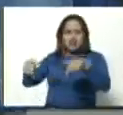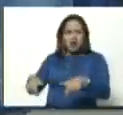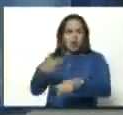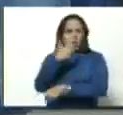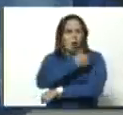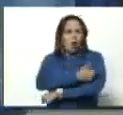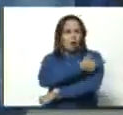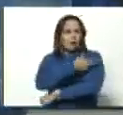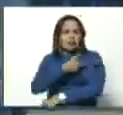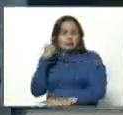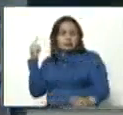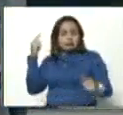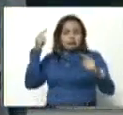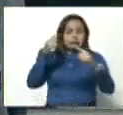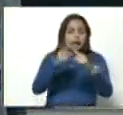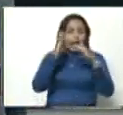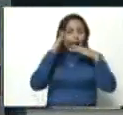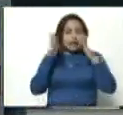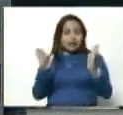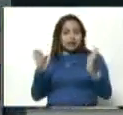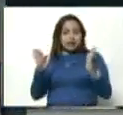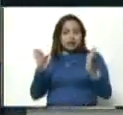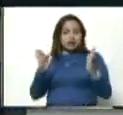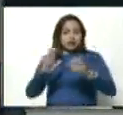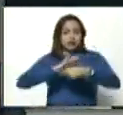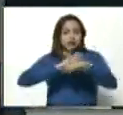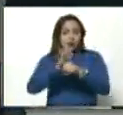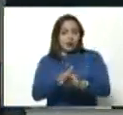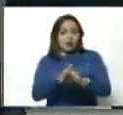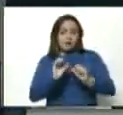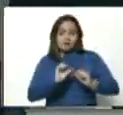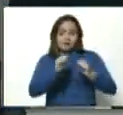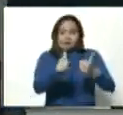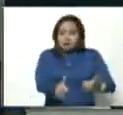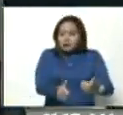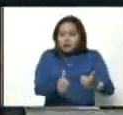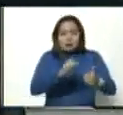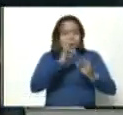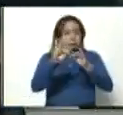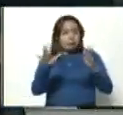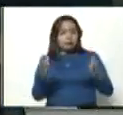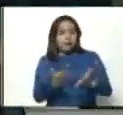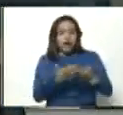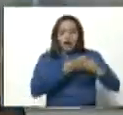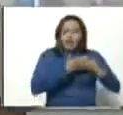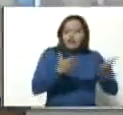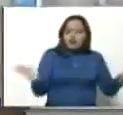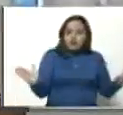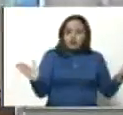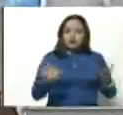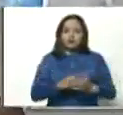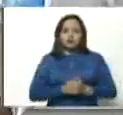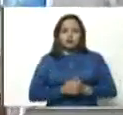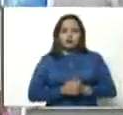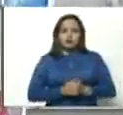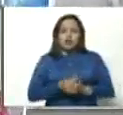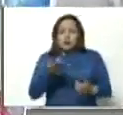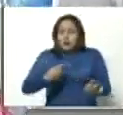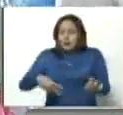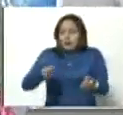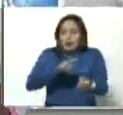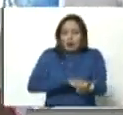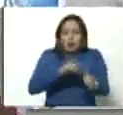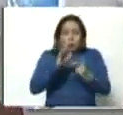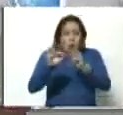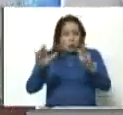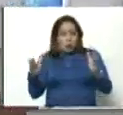sido hospital centinela desde su primer momento de apertura. Se abrió las puertas en medio de la peor pandemia